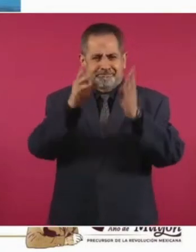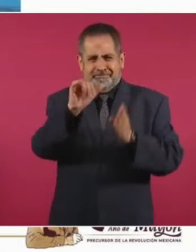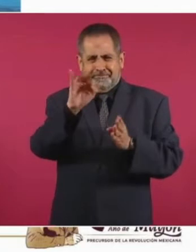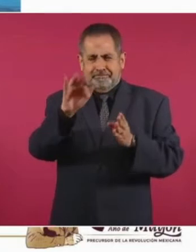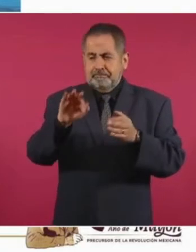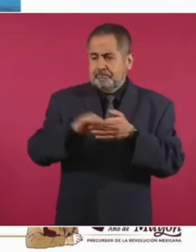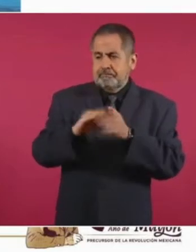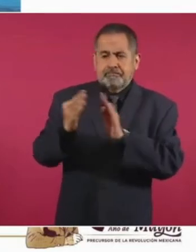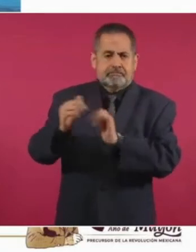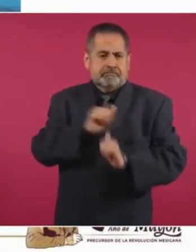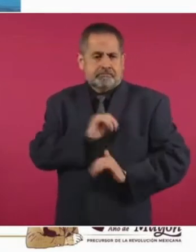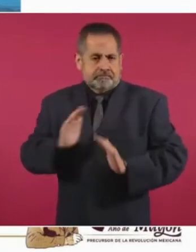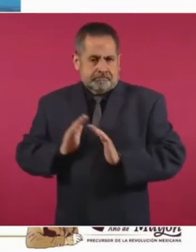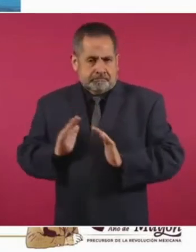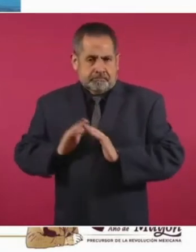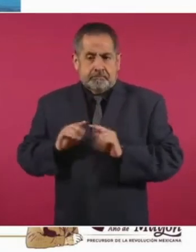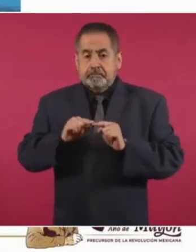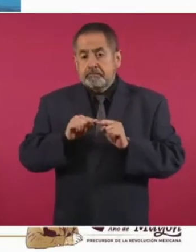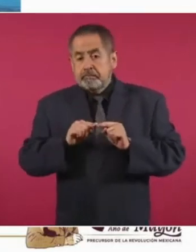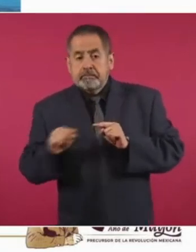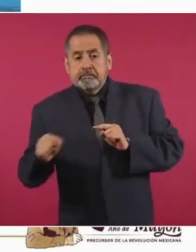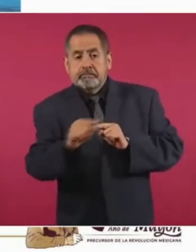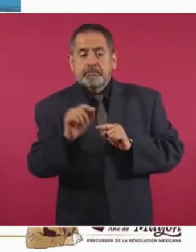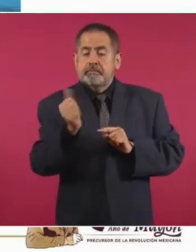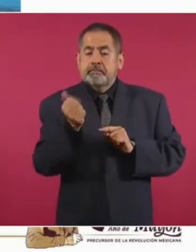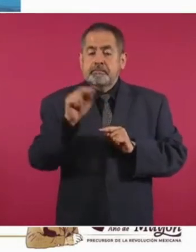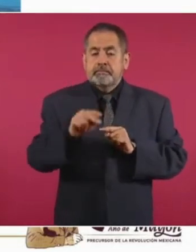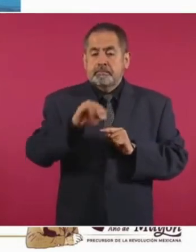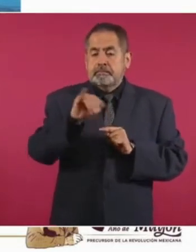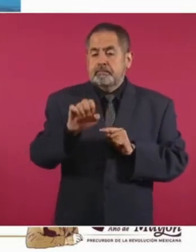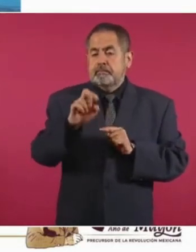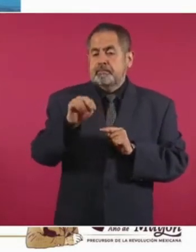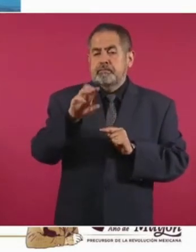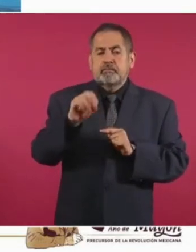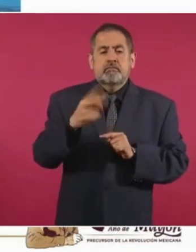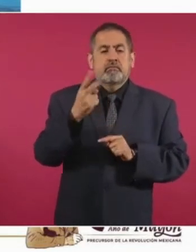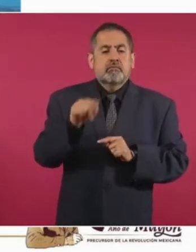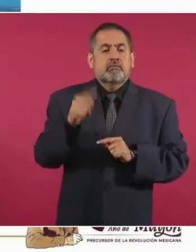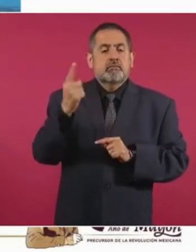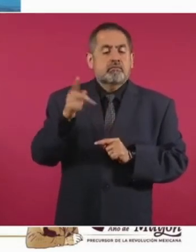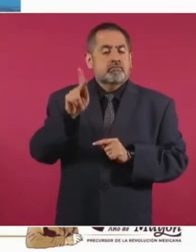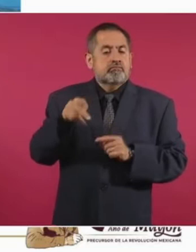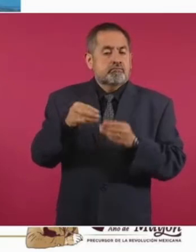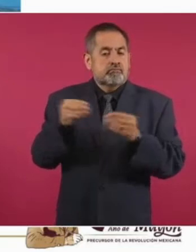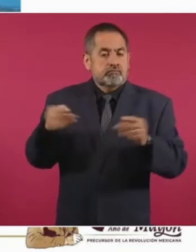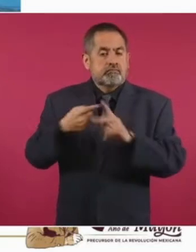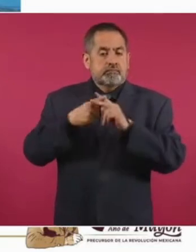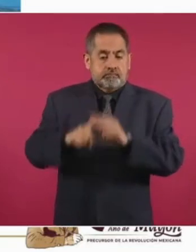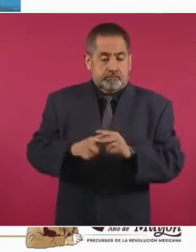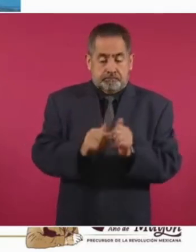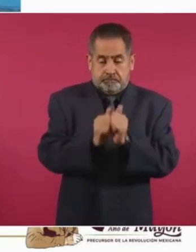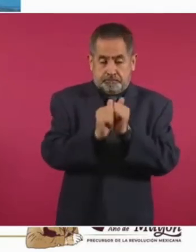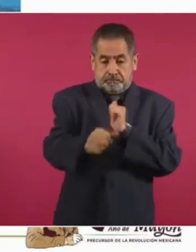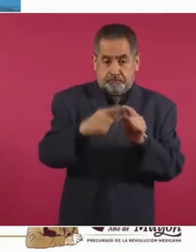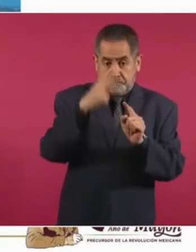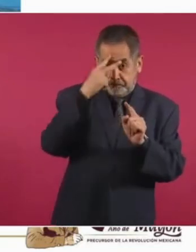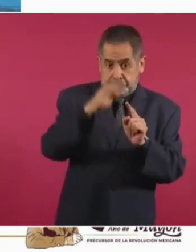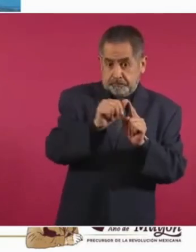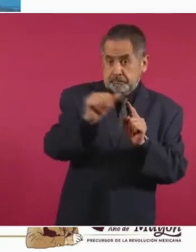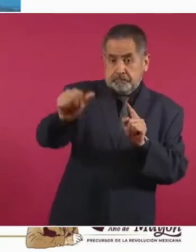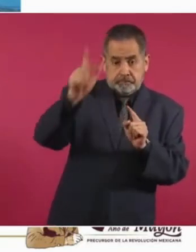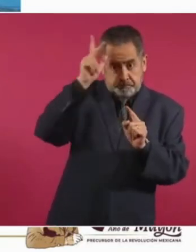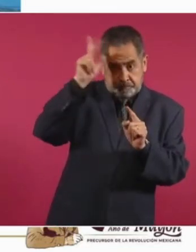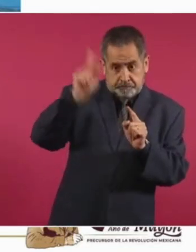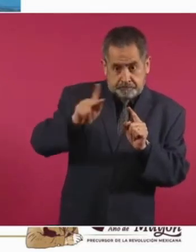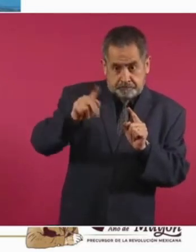en la modernización del Camino de San Jerónimo de 2.1 kilómetros que inicia en la autopista México-Pachuca, además de